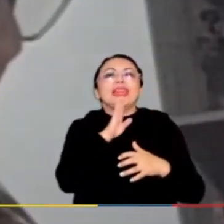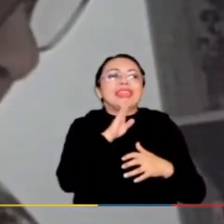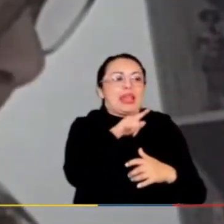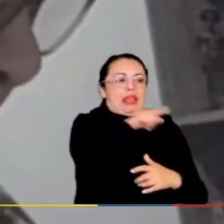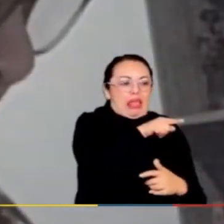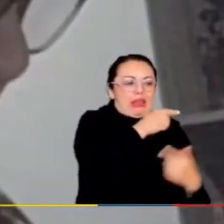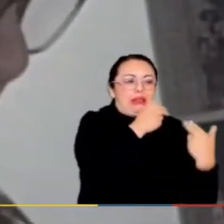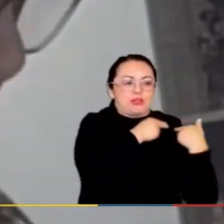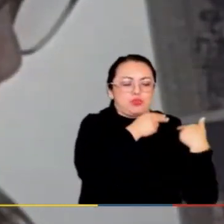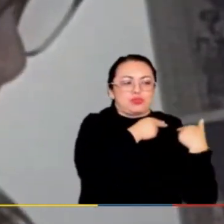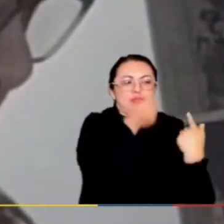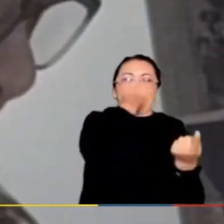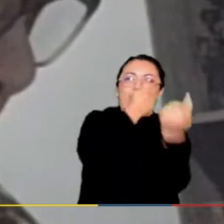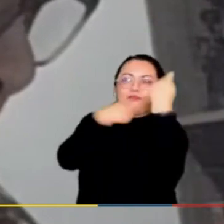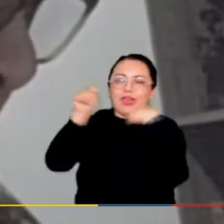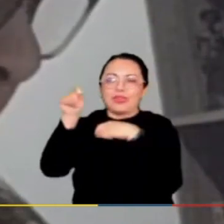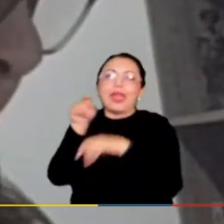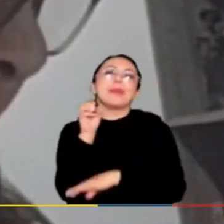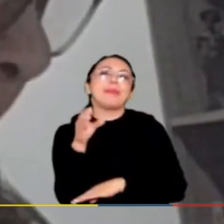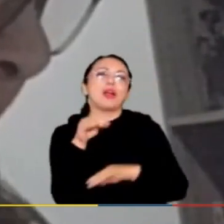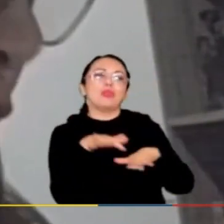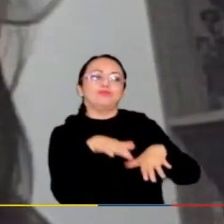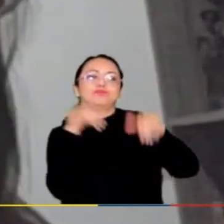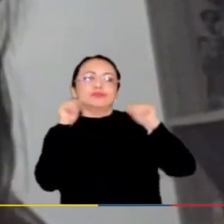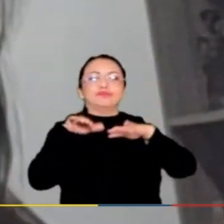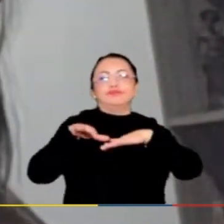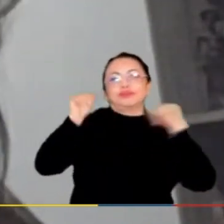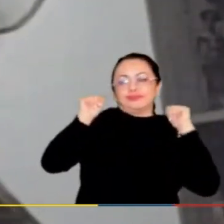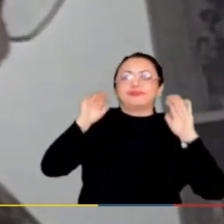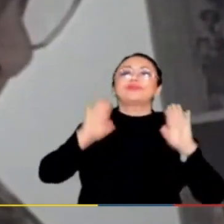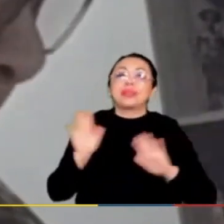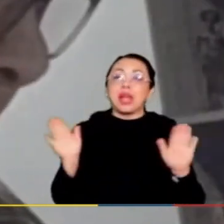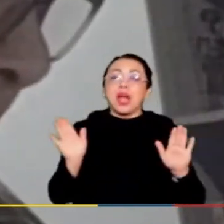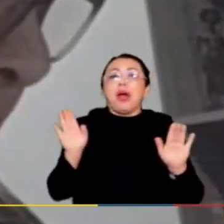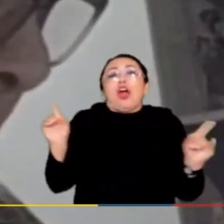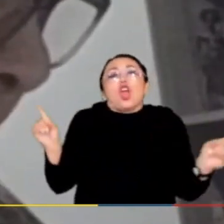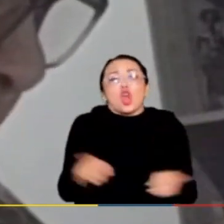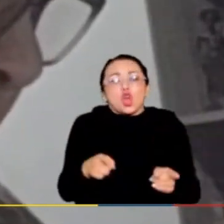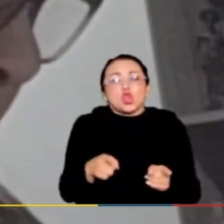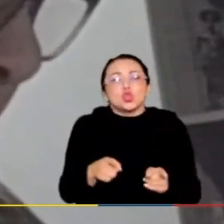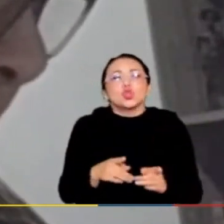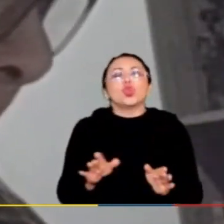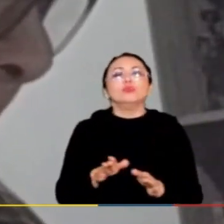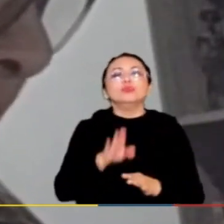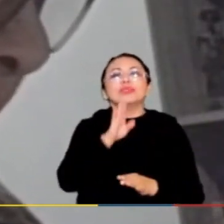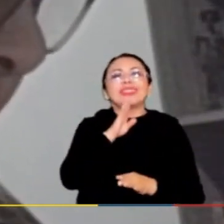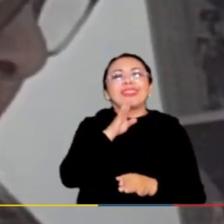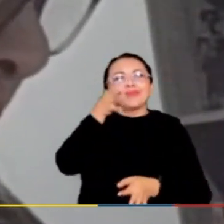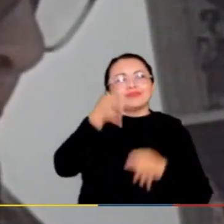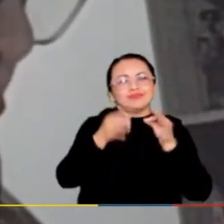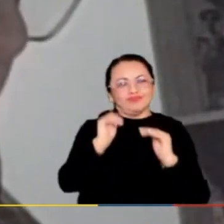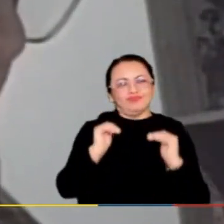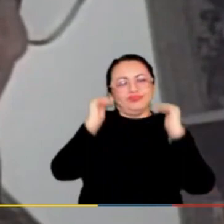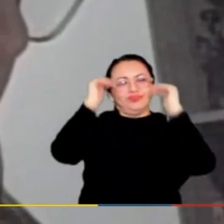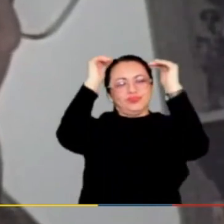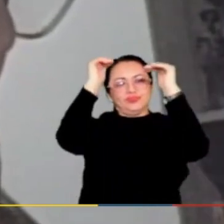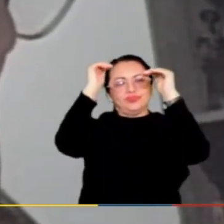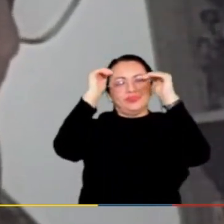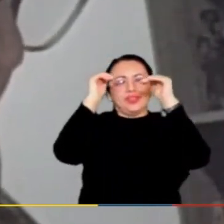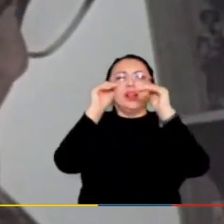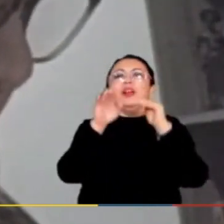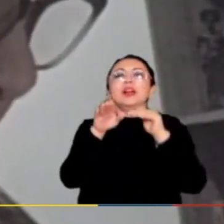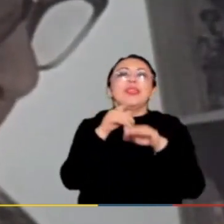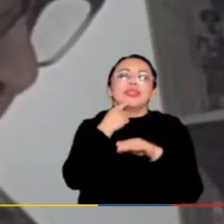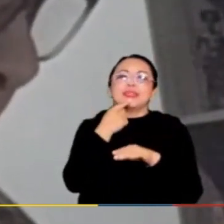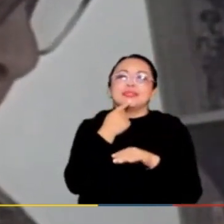exportador y el banco. Concluye el tribunal que está acreditado el incumplimiento por